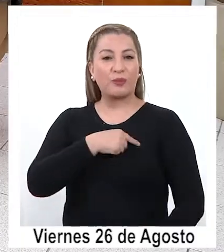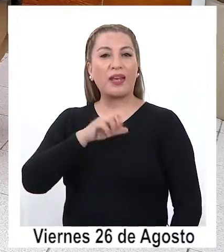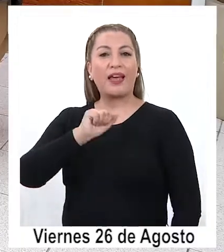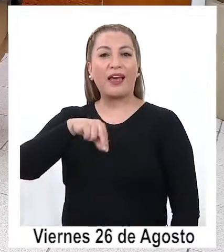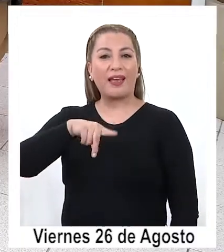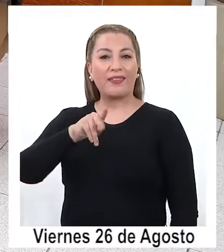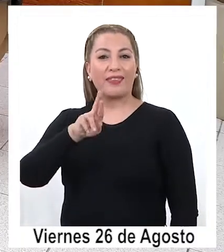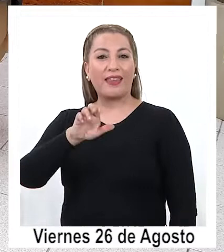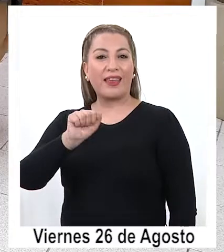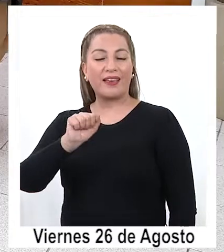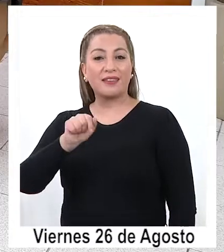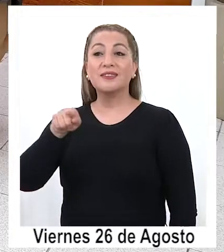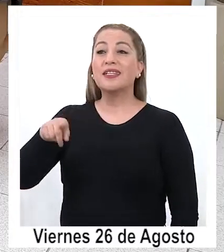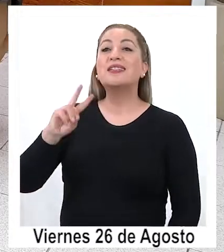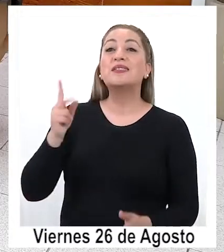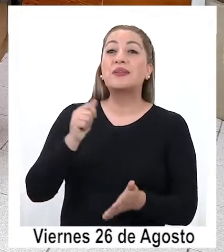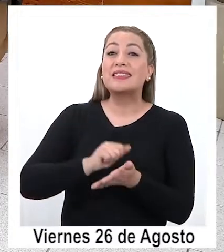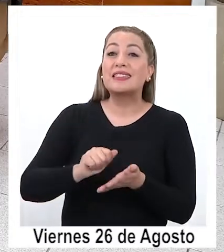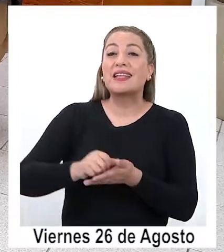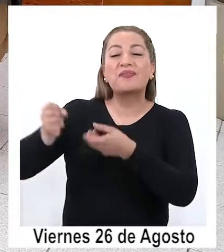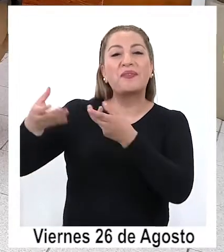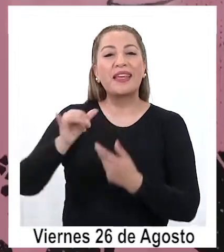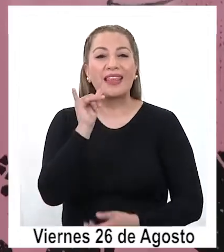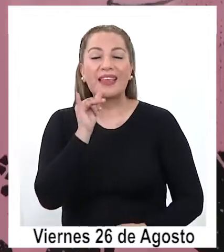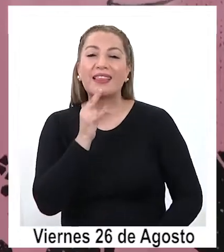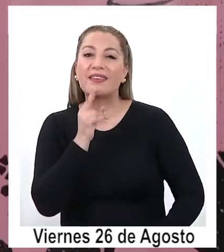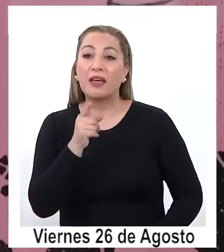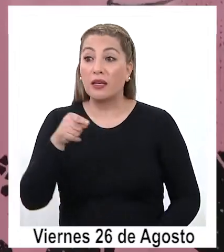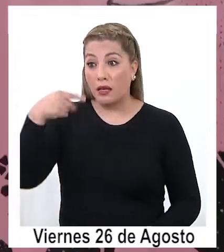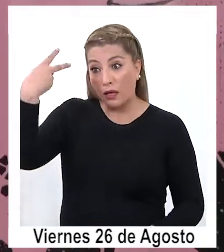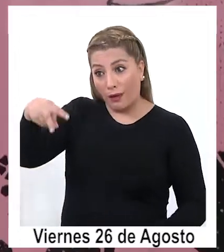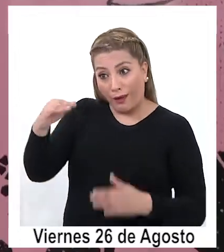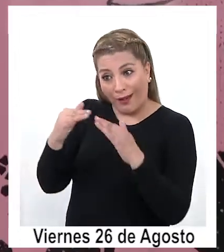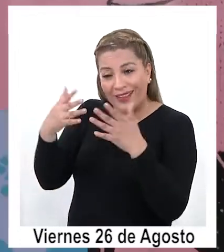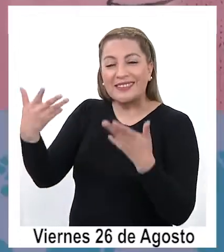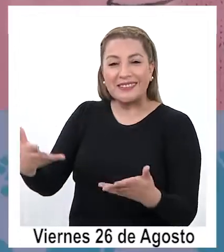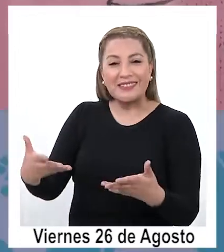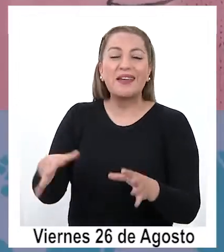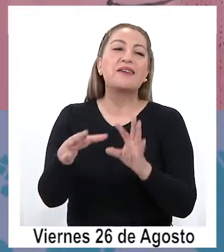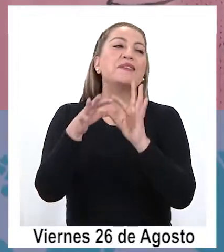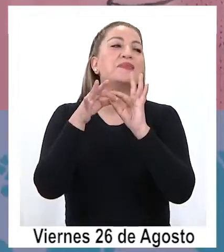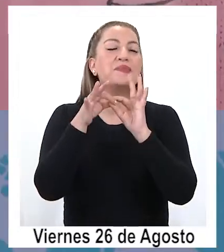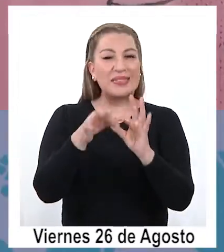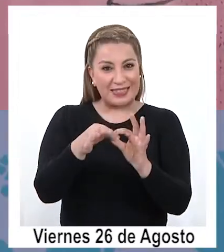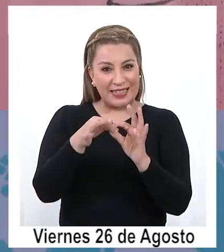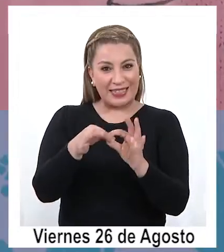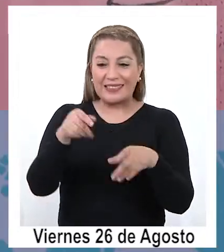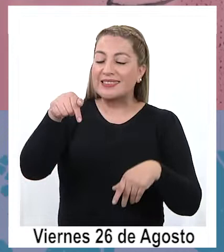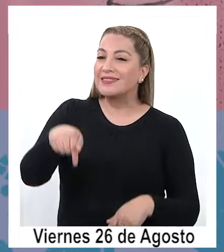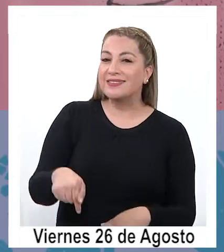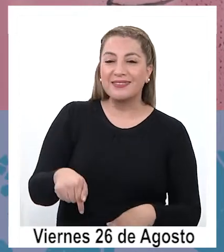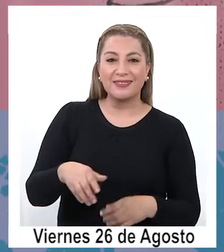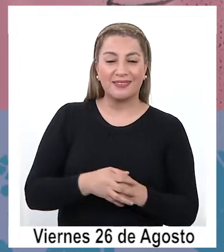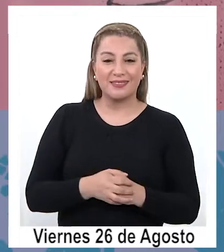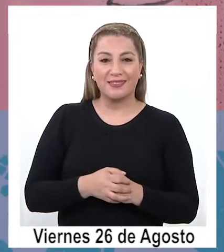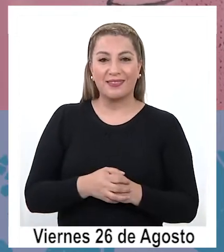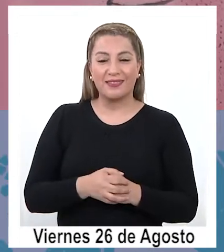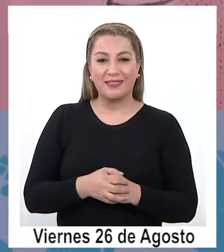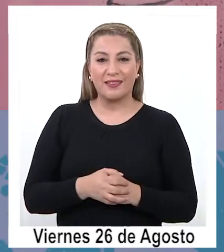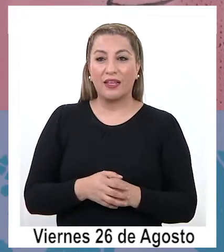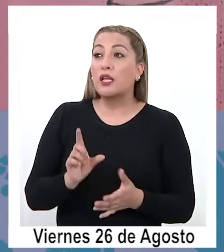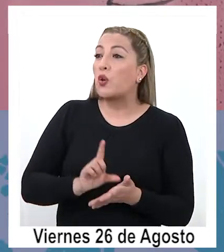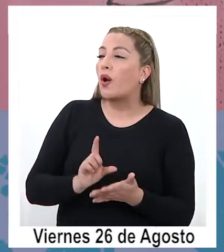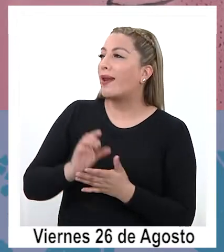Gutiérrez Subsecretaria, bienvenida a Iquique Televisión, bueno, en su casa Sí, muchas gracias, estoy acá en esta sede